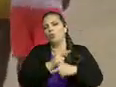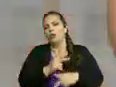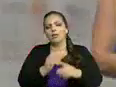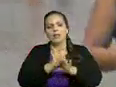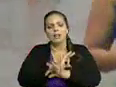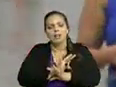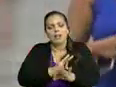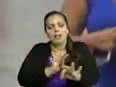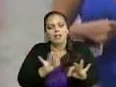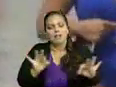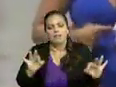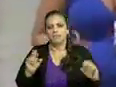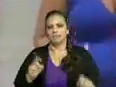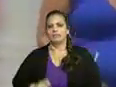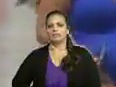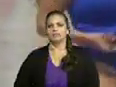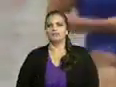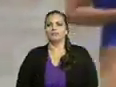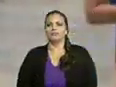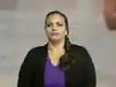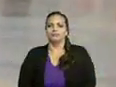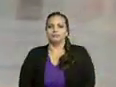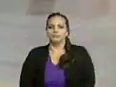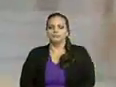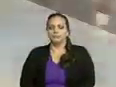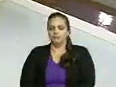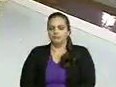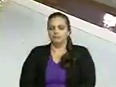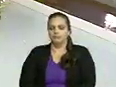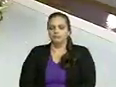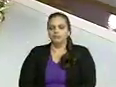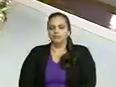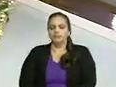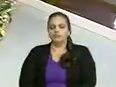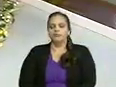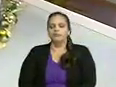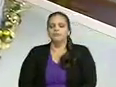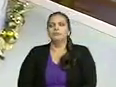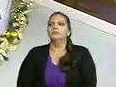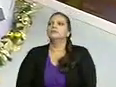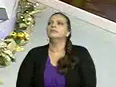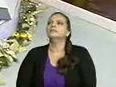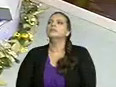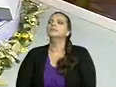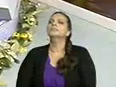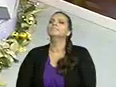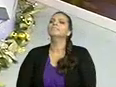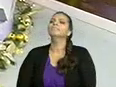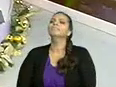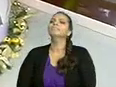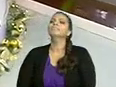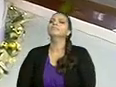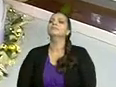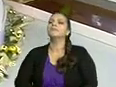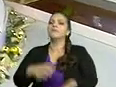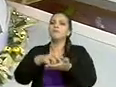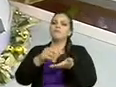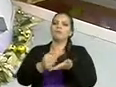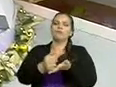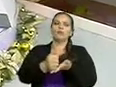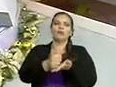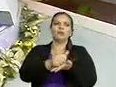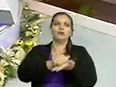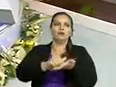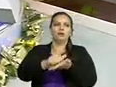Elena, informó Darwin Villao. Y ahora nos vamos hasta Girón, en Azuay, donde nos llega